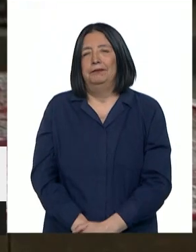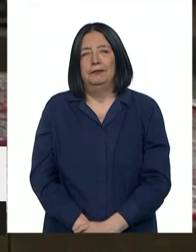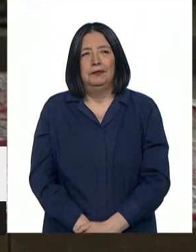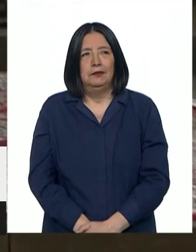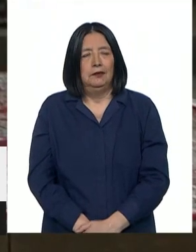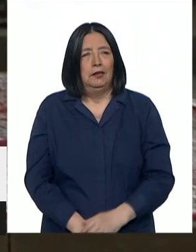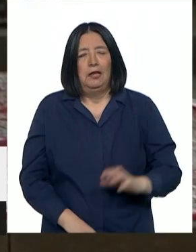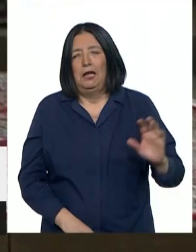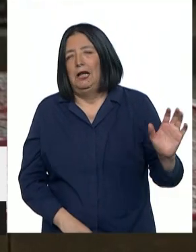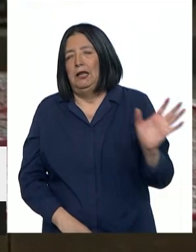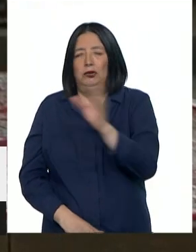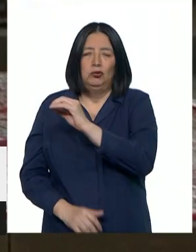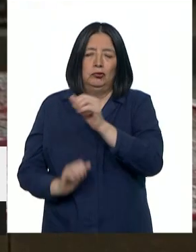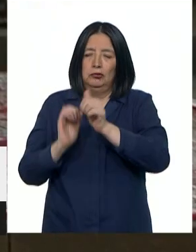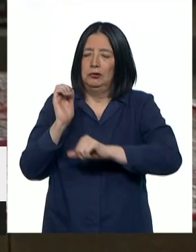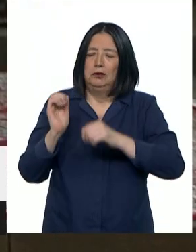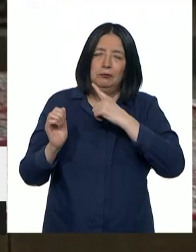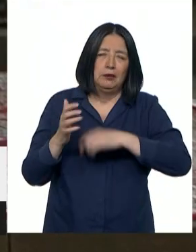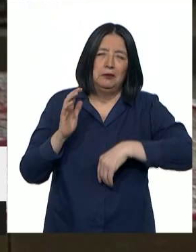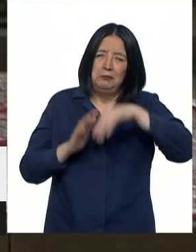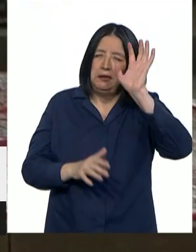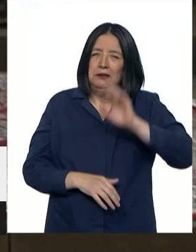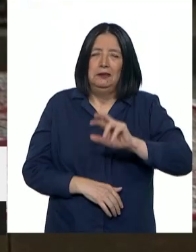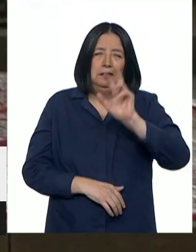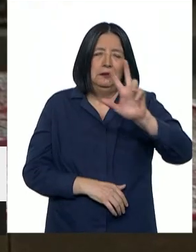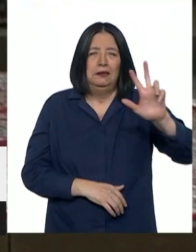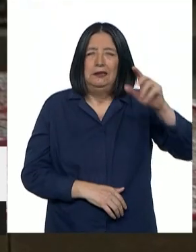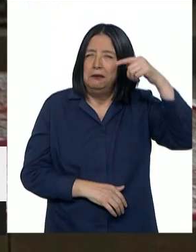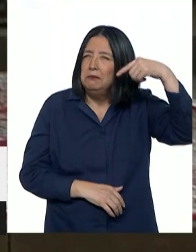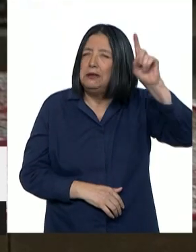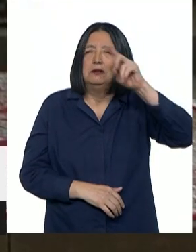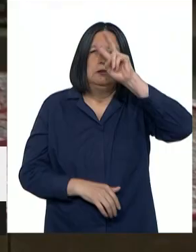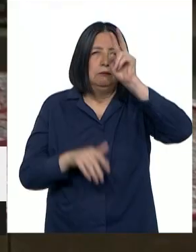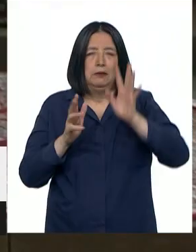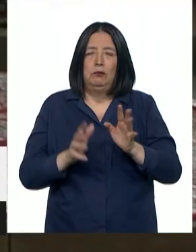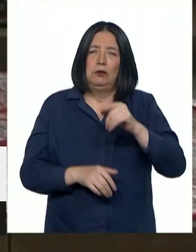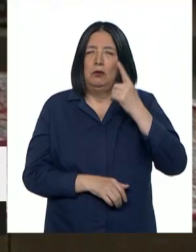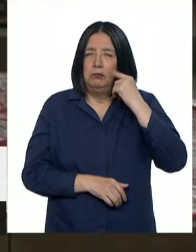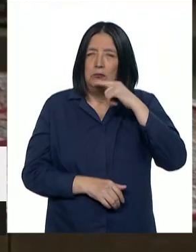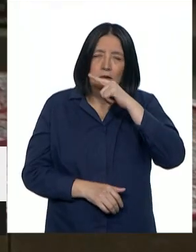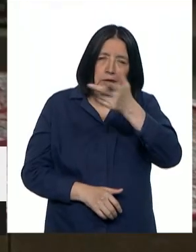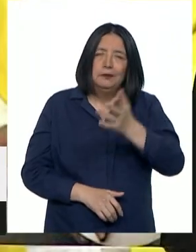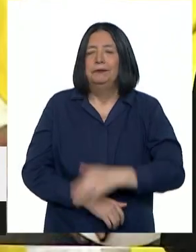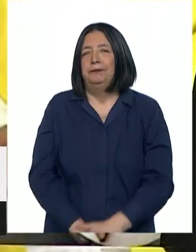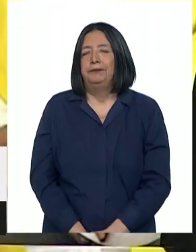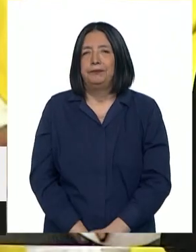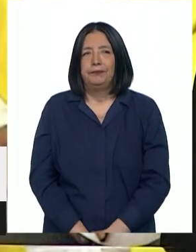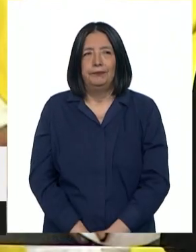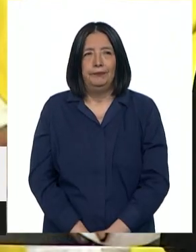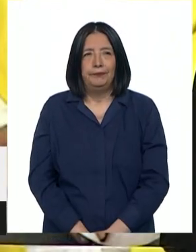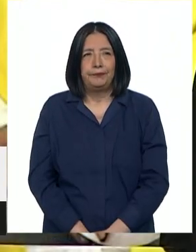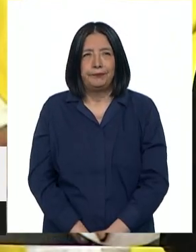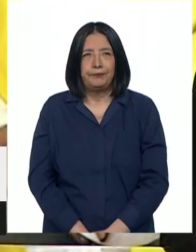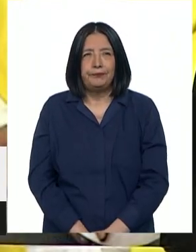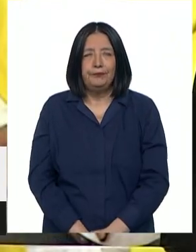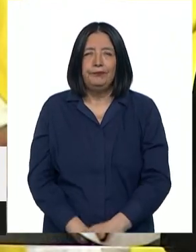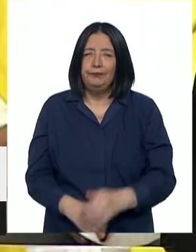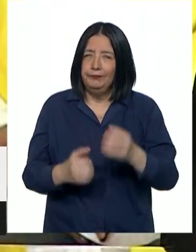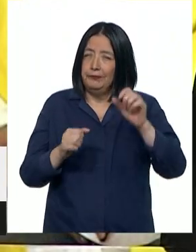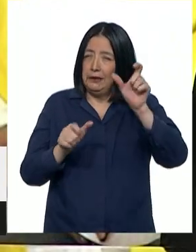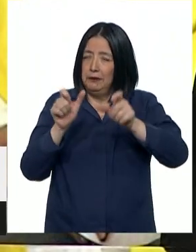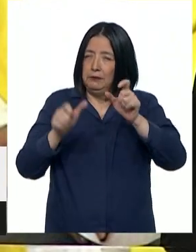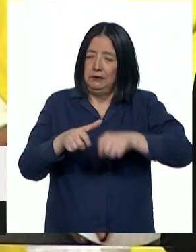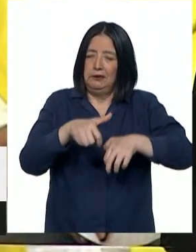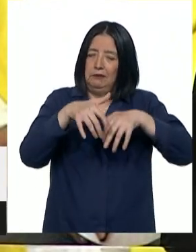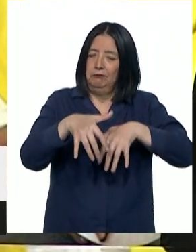A todos los hermanos, a más de los 33 millones de peruanas y peruanos, a los que van a